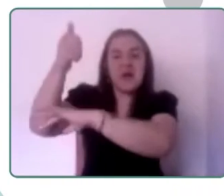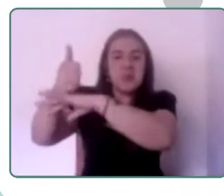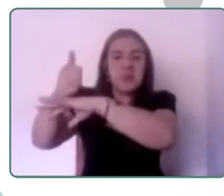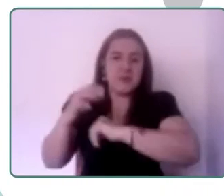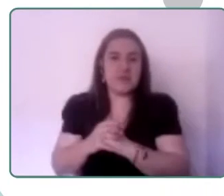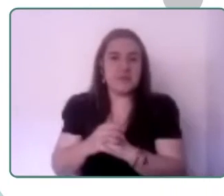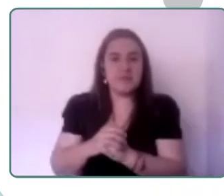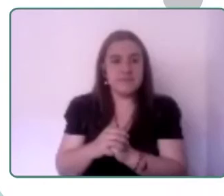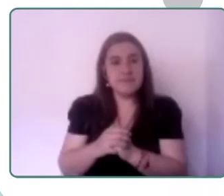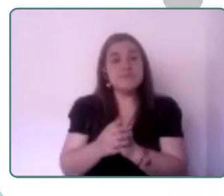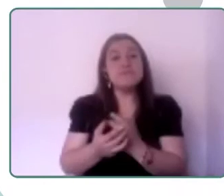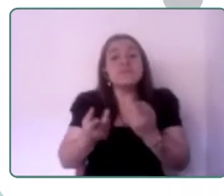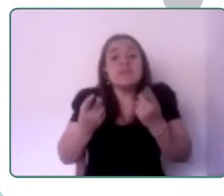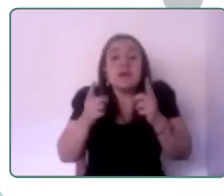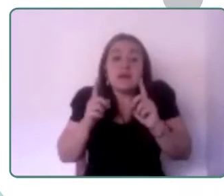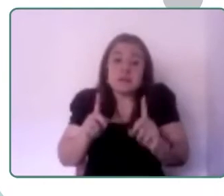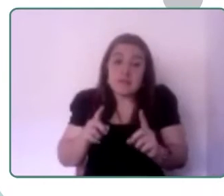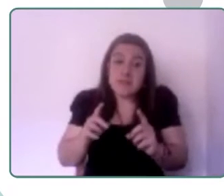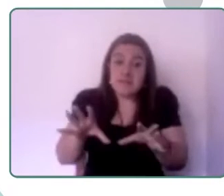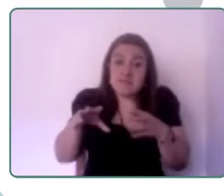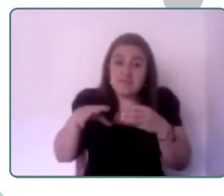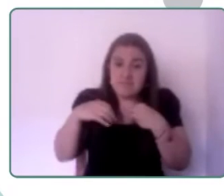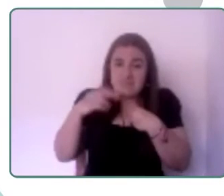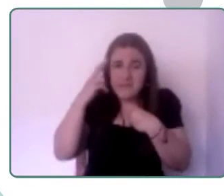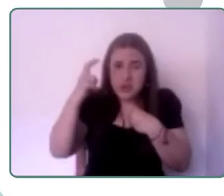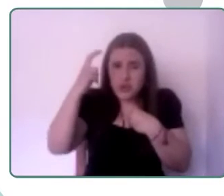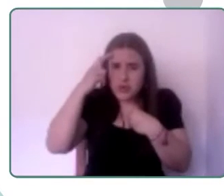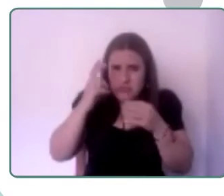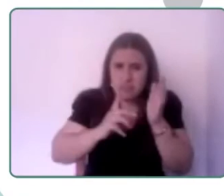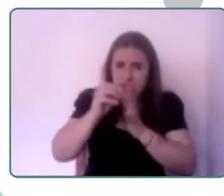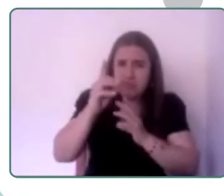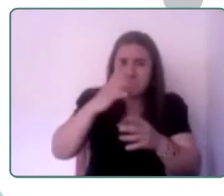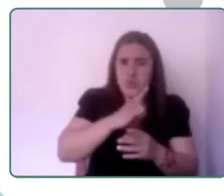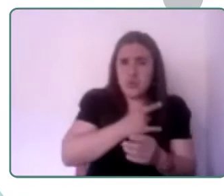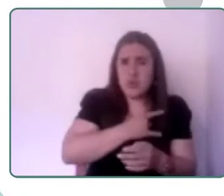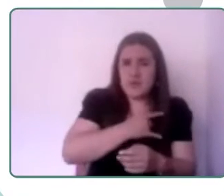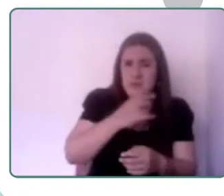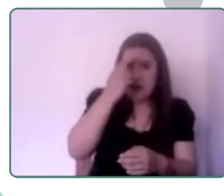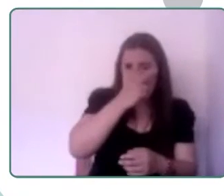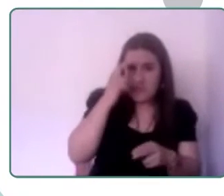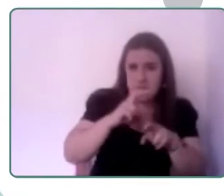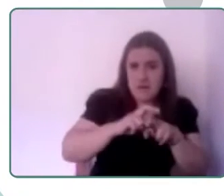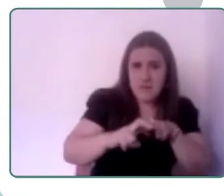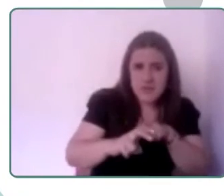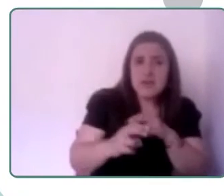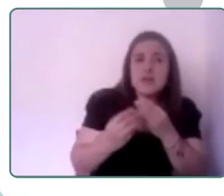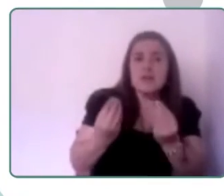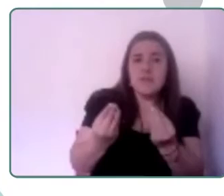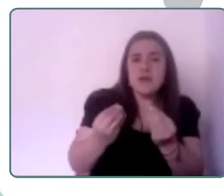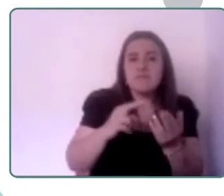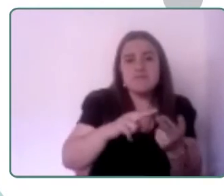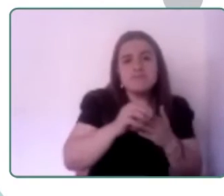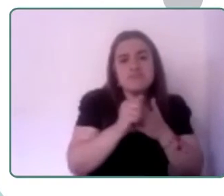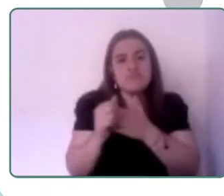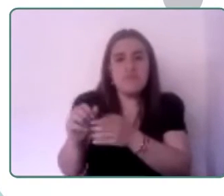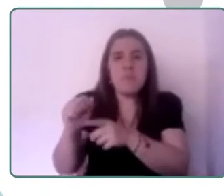UCM con relación a la formación ciudadana orientada a esa práctica de valores humanos y cristianos en los principios